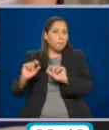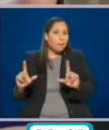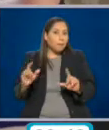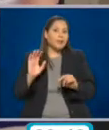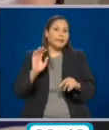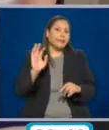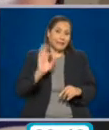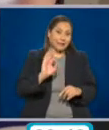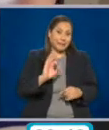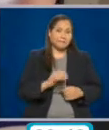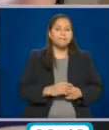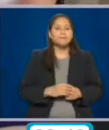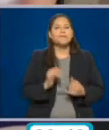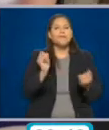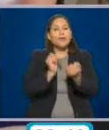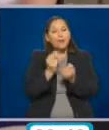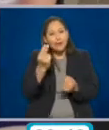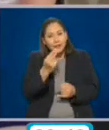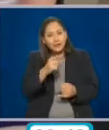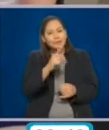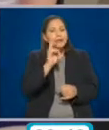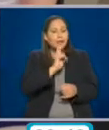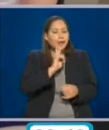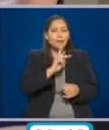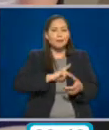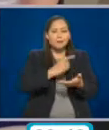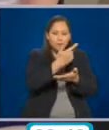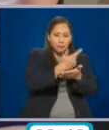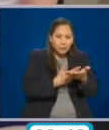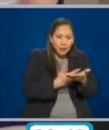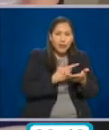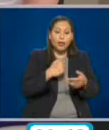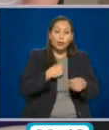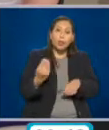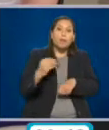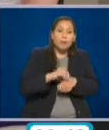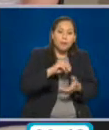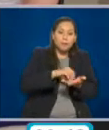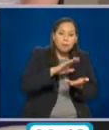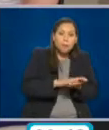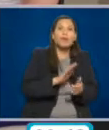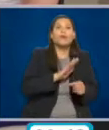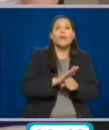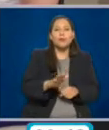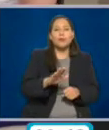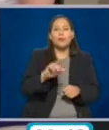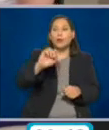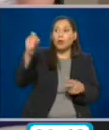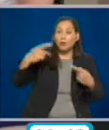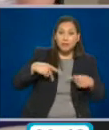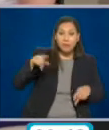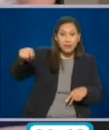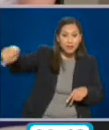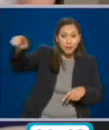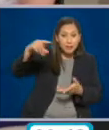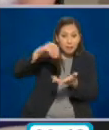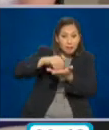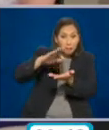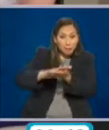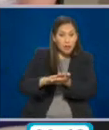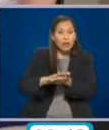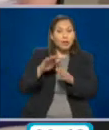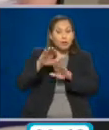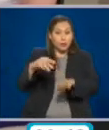muy pendientes de nuestros contenidos y de lo que publicamos, pero no podemos estar pendientes de lo que los demás publican sobre